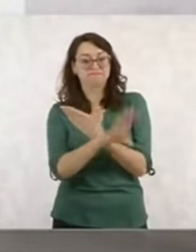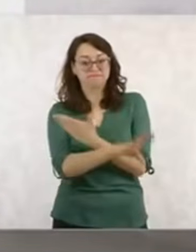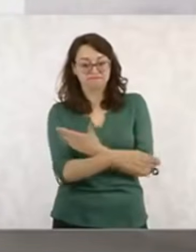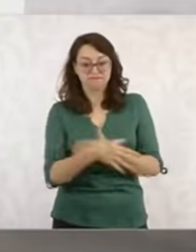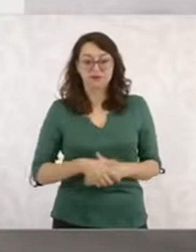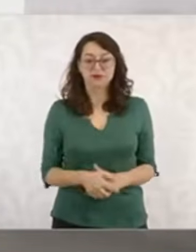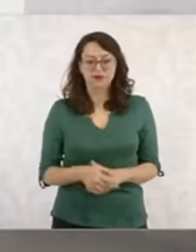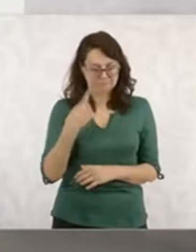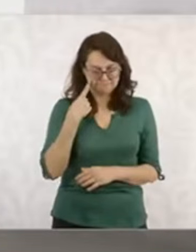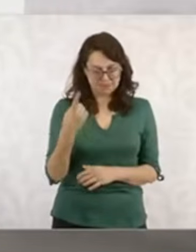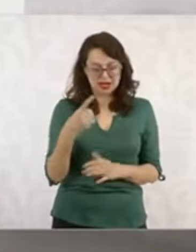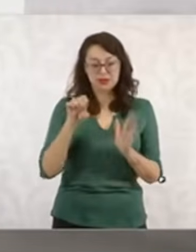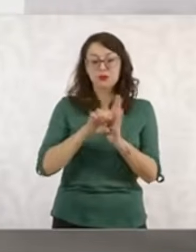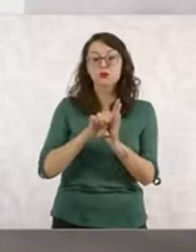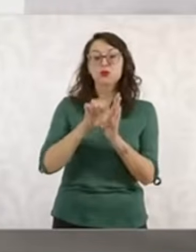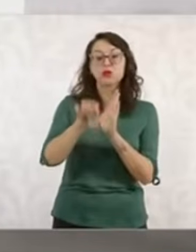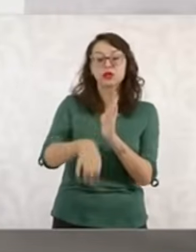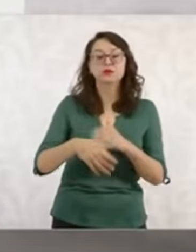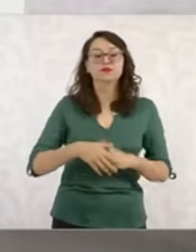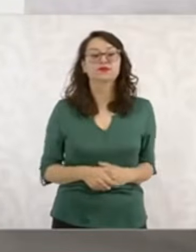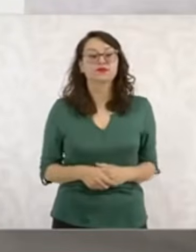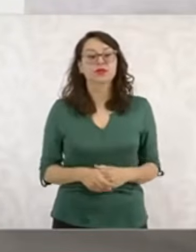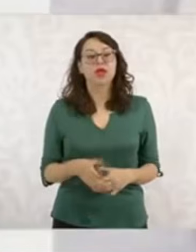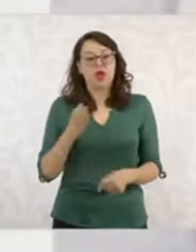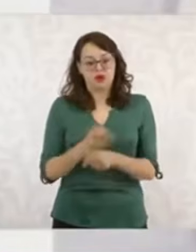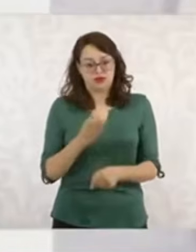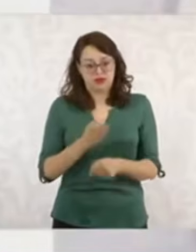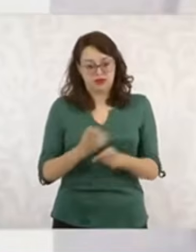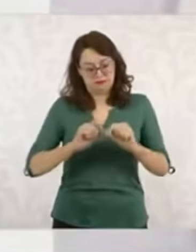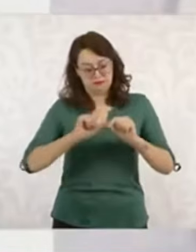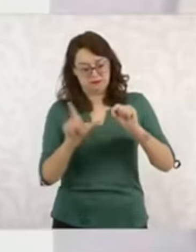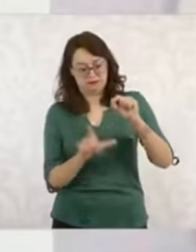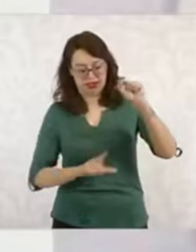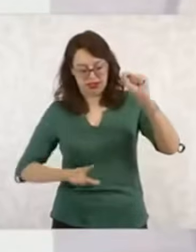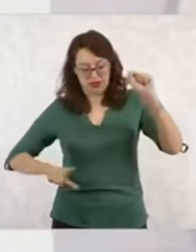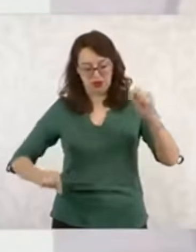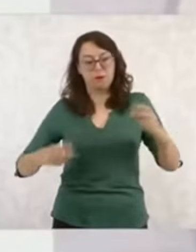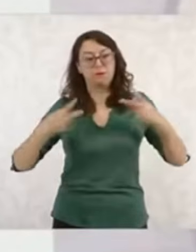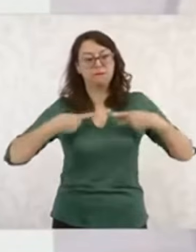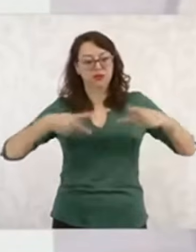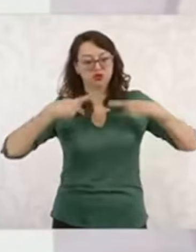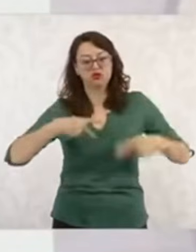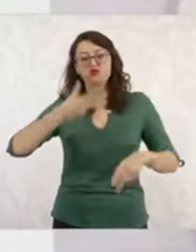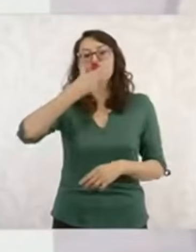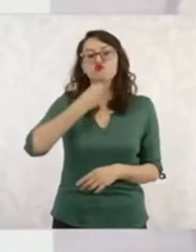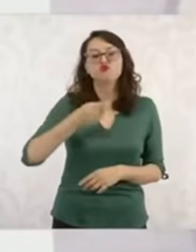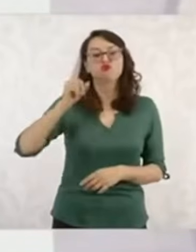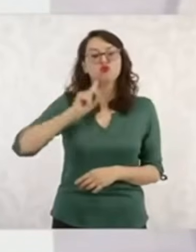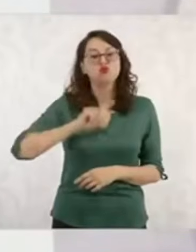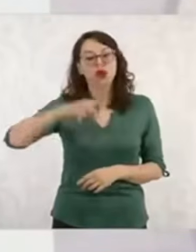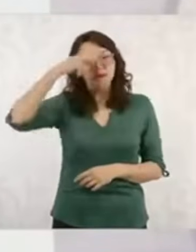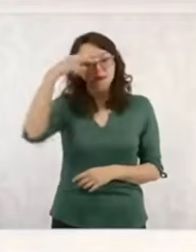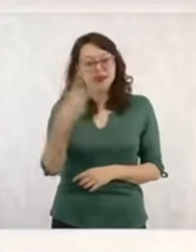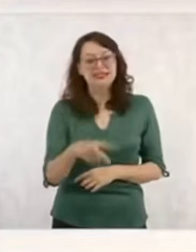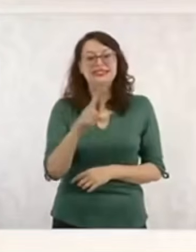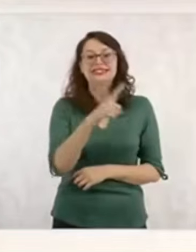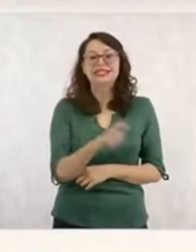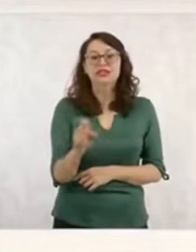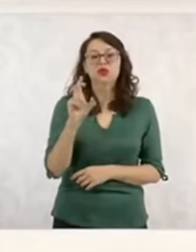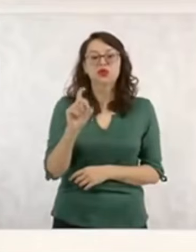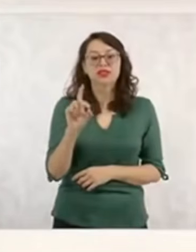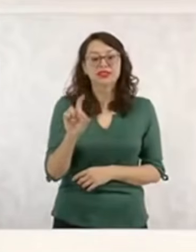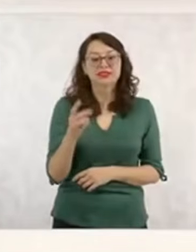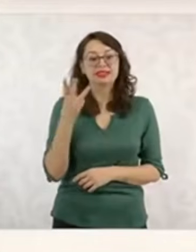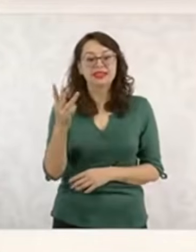un ejemplo. Somos 133 millones de mexicanas y mexicanos. Hemos tenido hasta